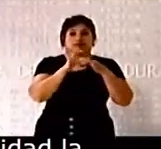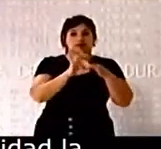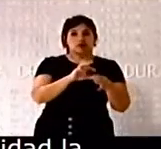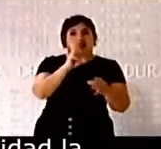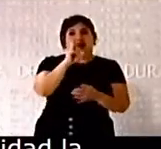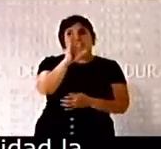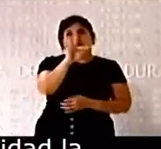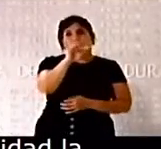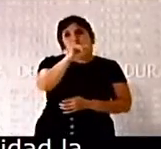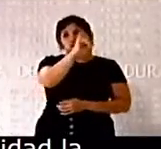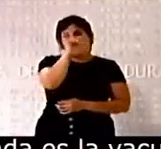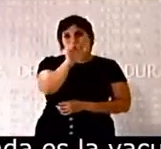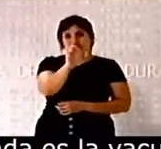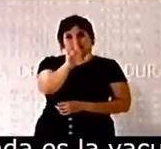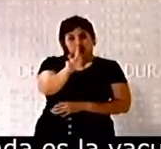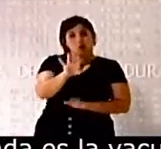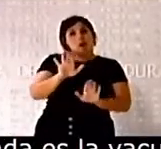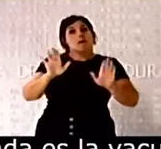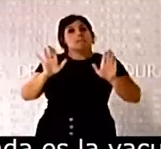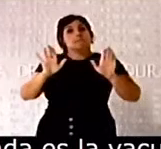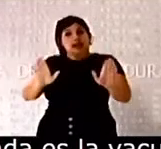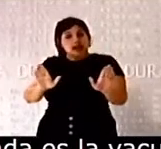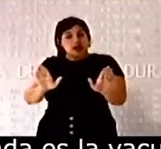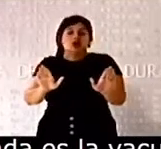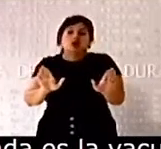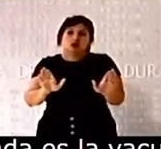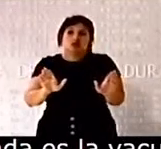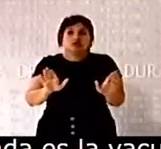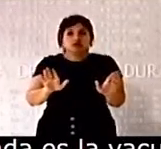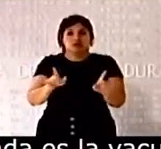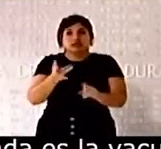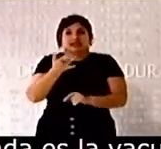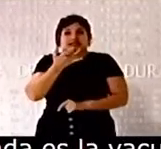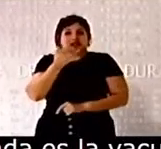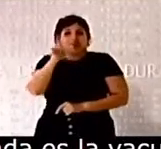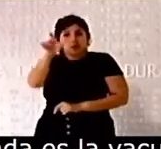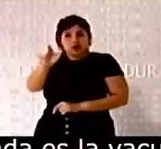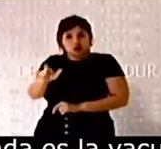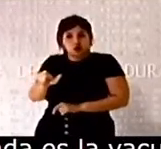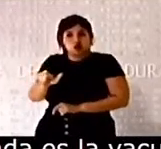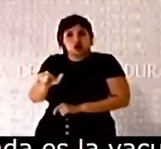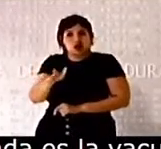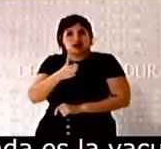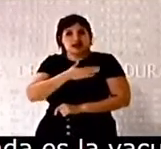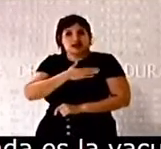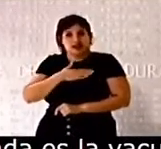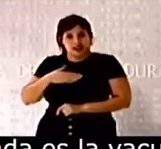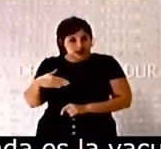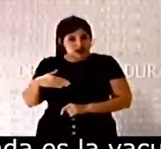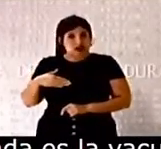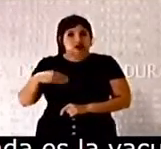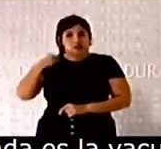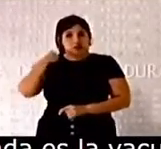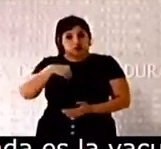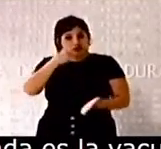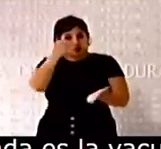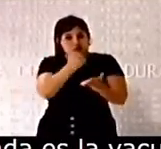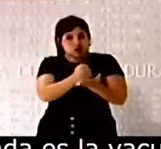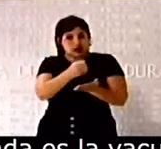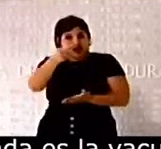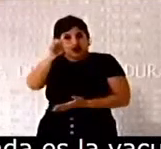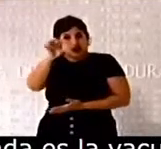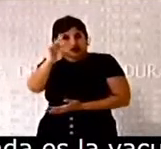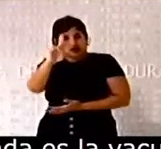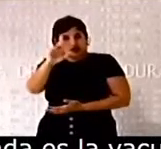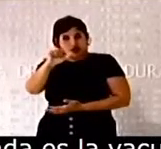Pfizer, pero que si la persona no desea ponerse esa vacuna porque